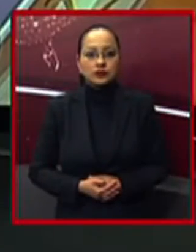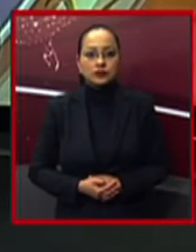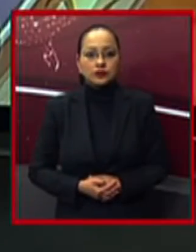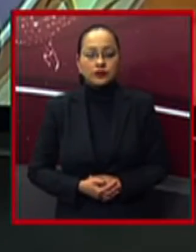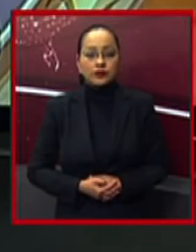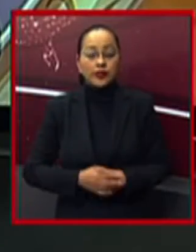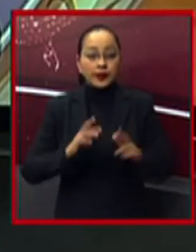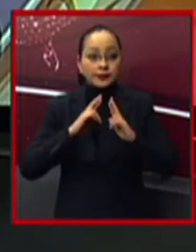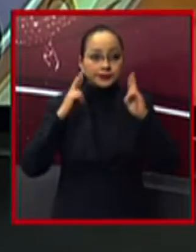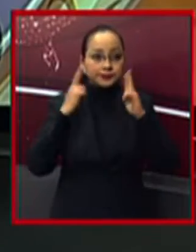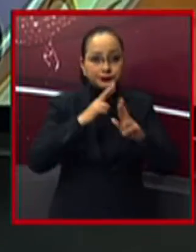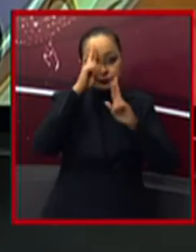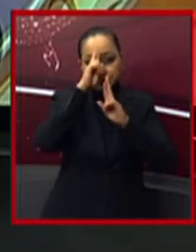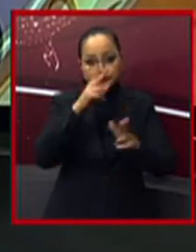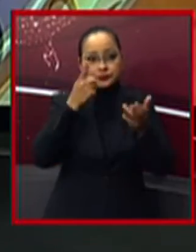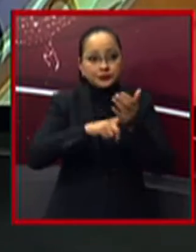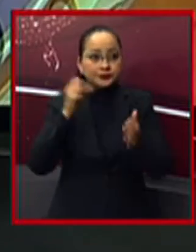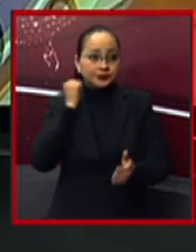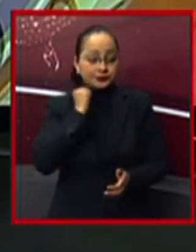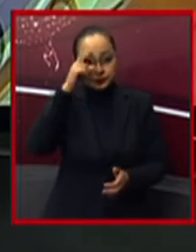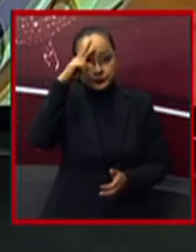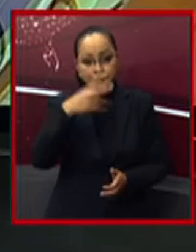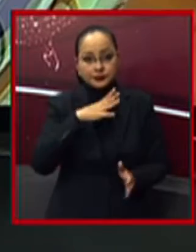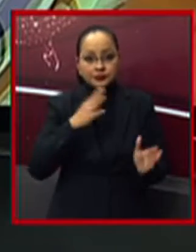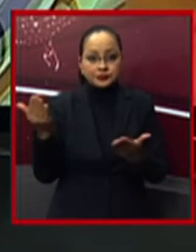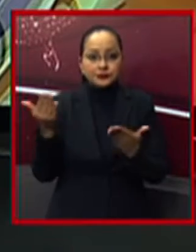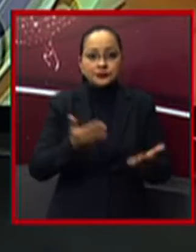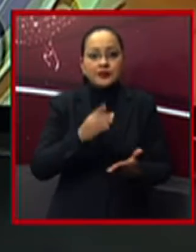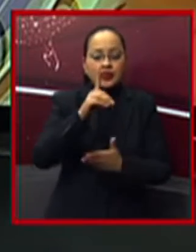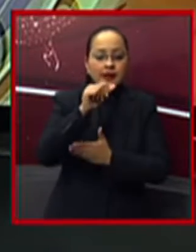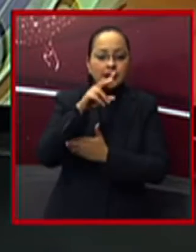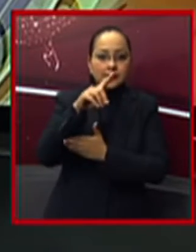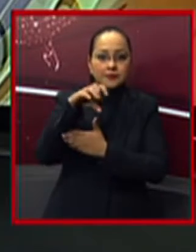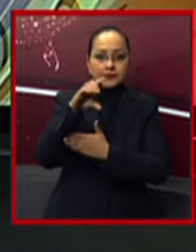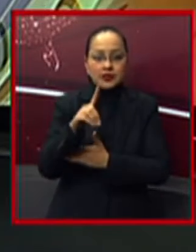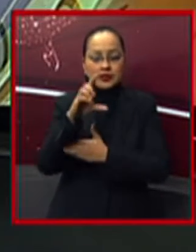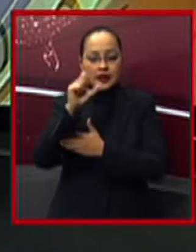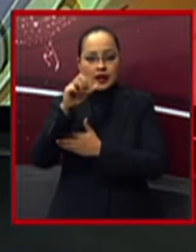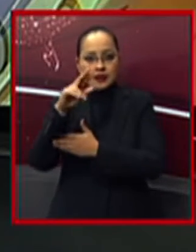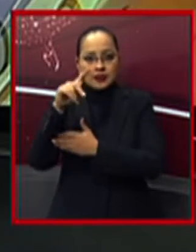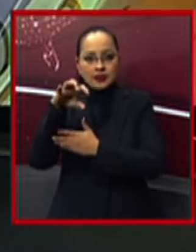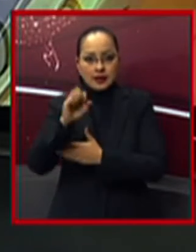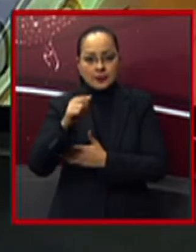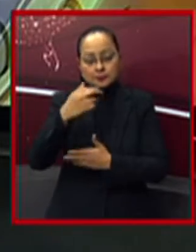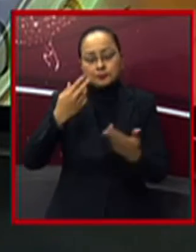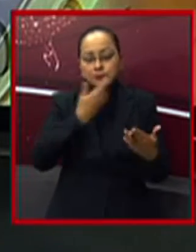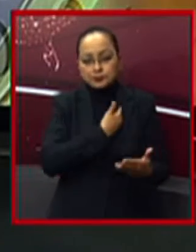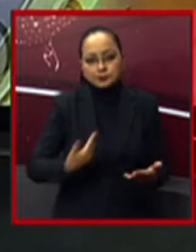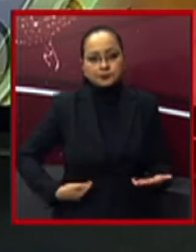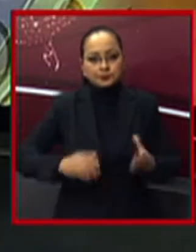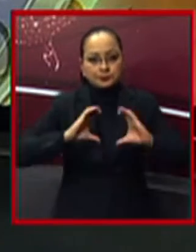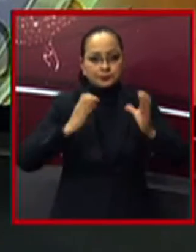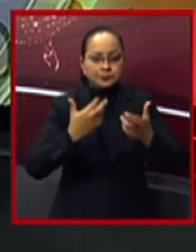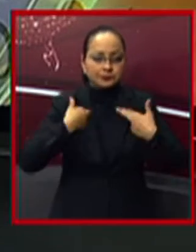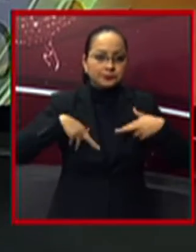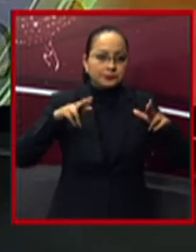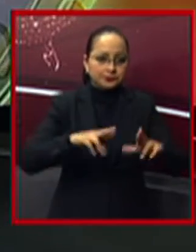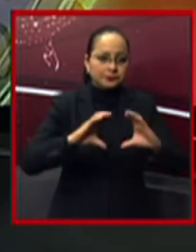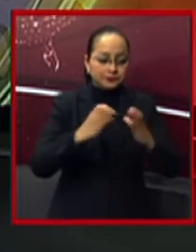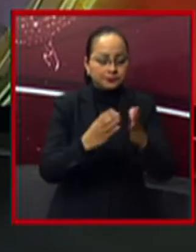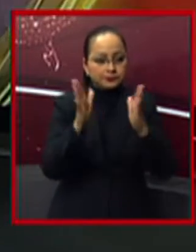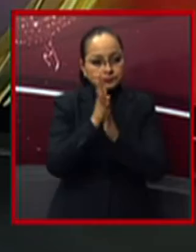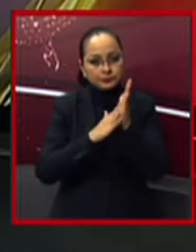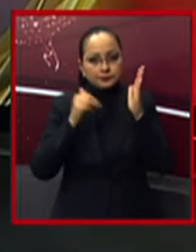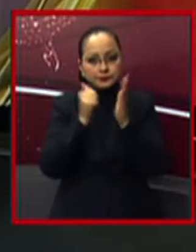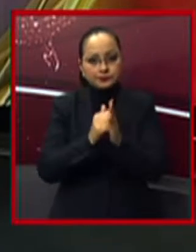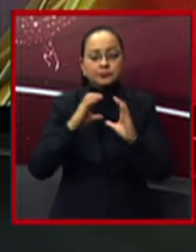En sesión solemne, el Pleno del Senado de la República recibió a David Carter, presidente de la Cámara de Representantes de Nueva Zelanda. El presidente de la mesa directiva